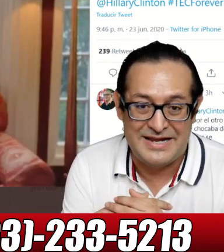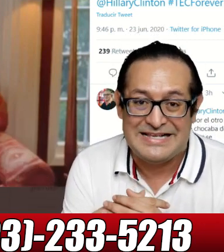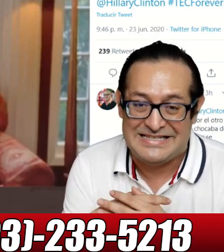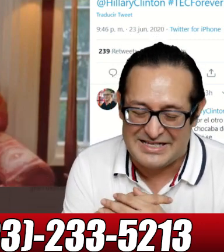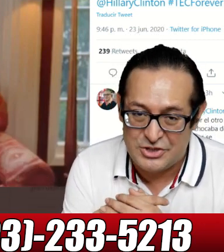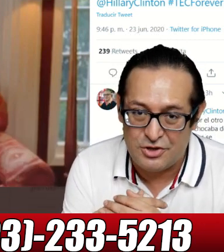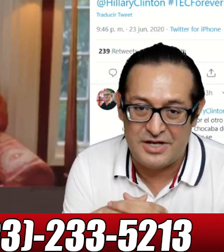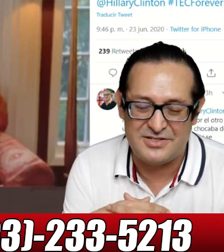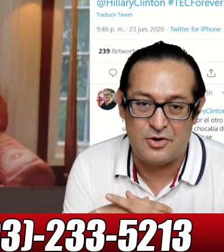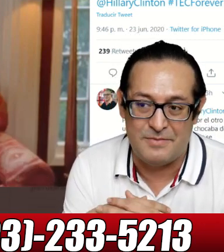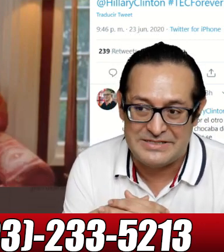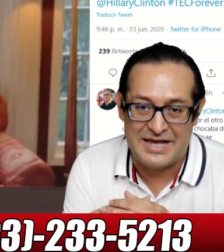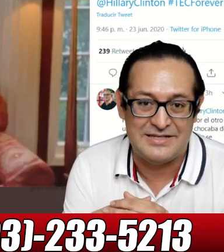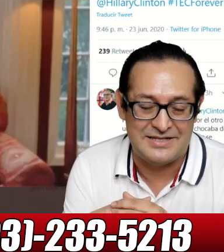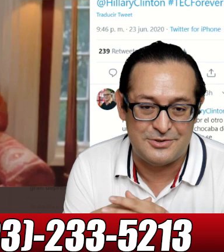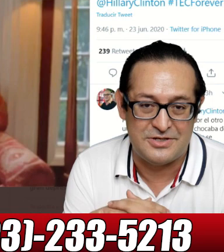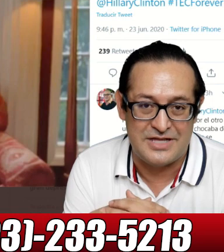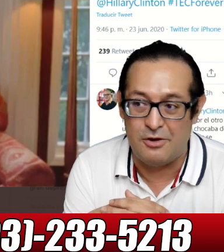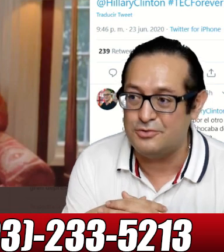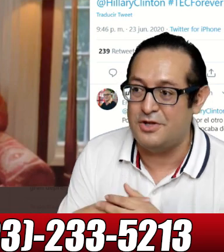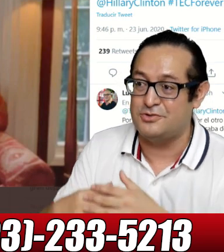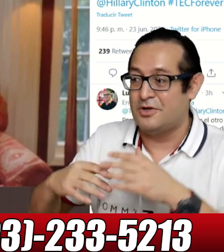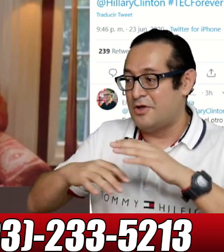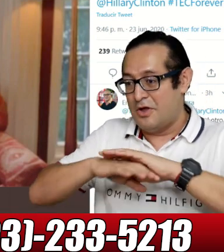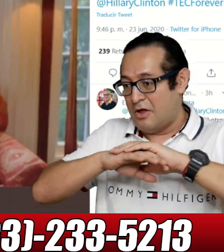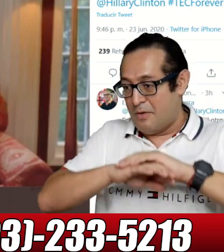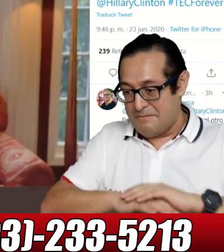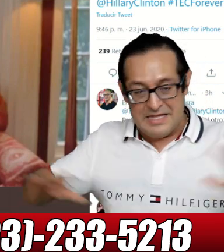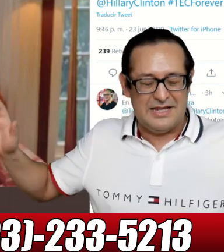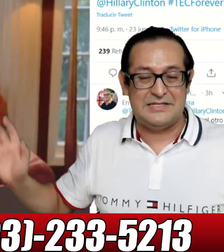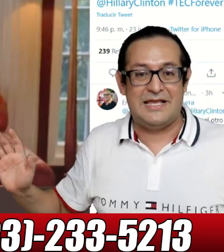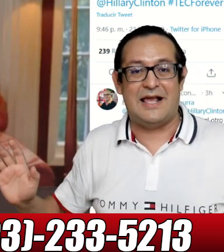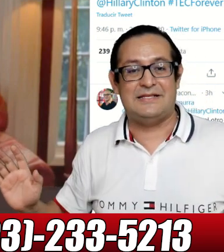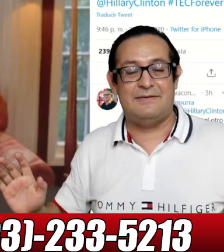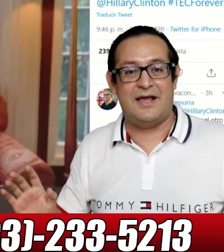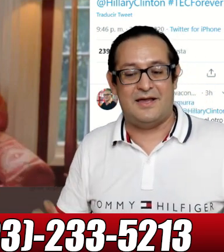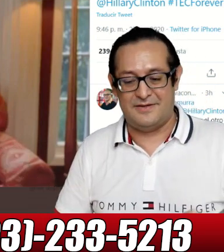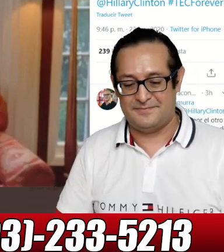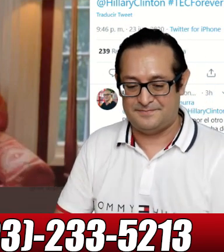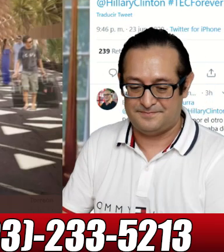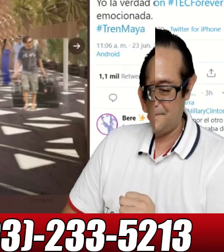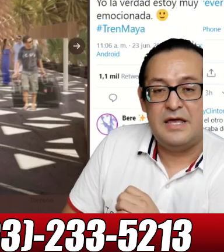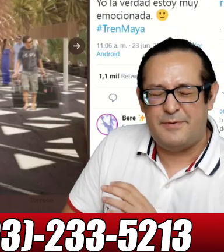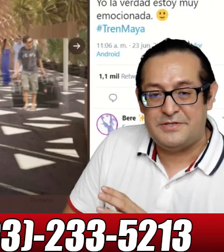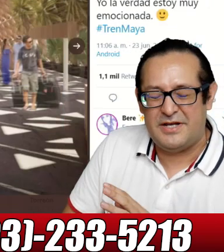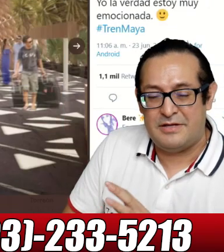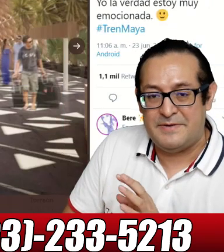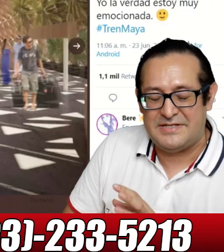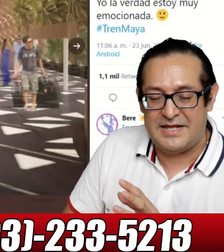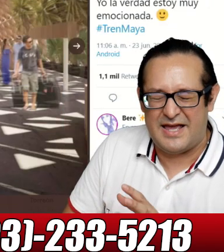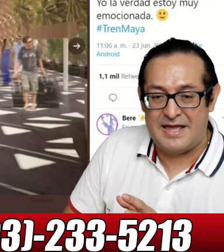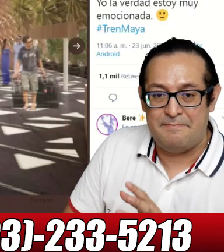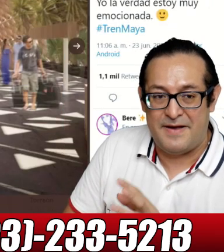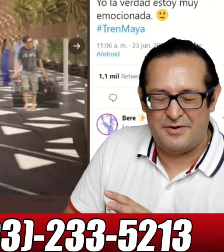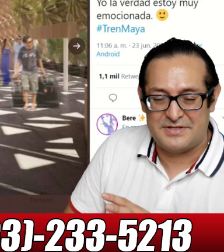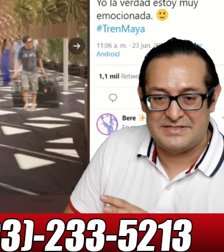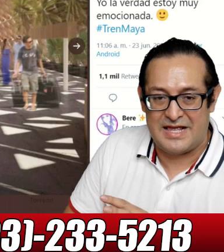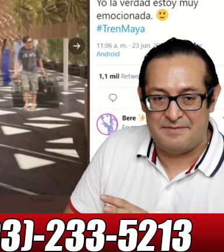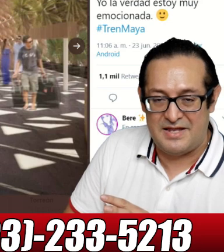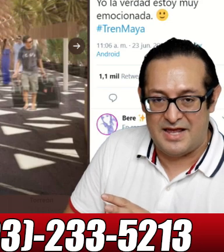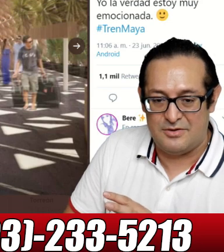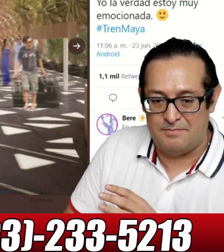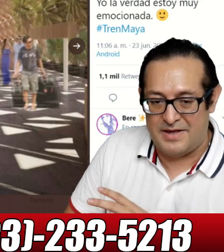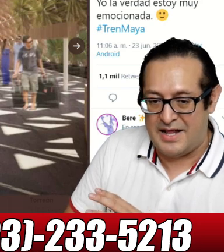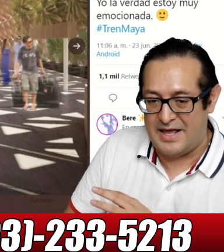podrían venir sanciones comerciales del Tesoro de Estados Unidos mientras esté en la Casa Blanca. Y por cierto, a pesar de que hay amparos que